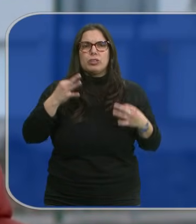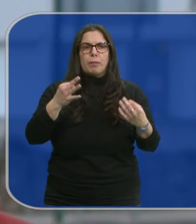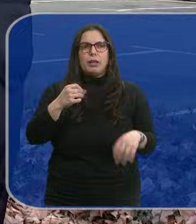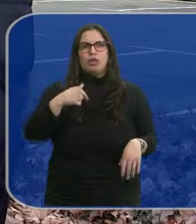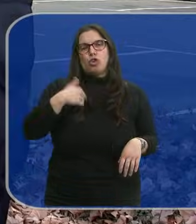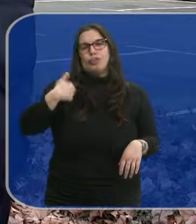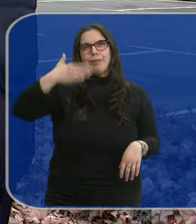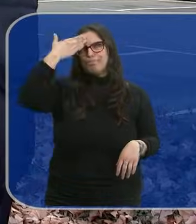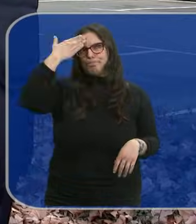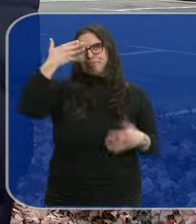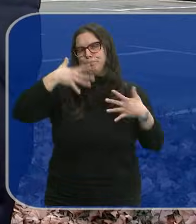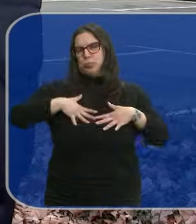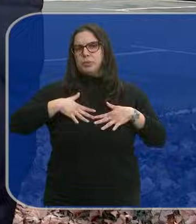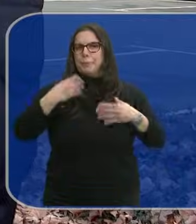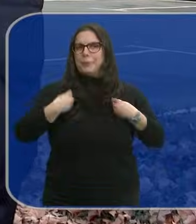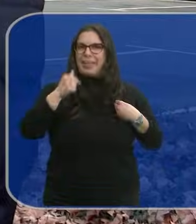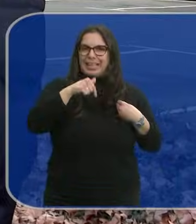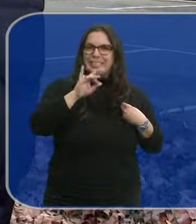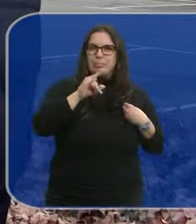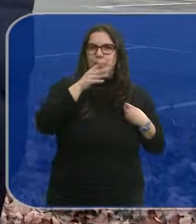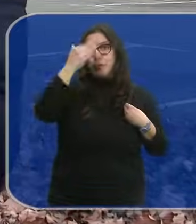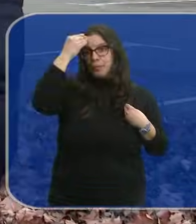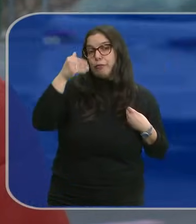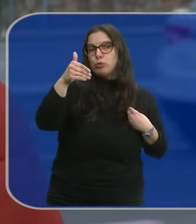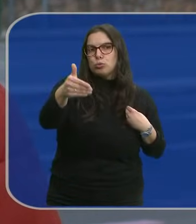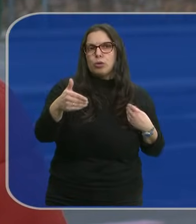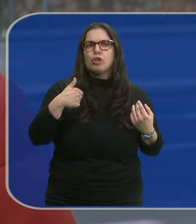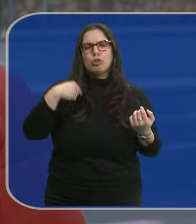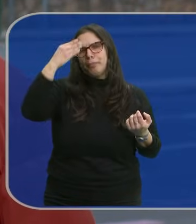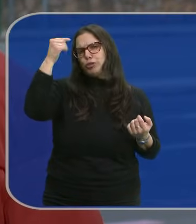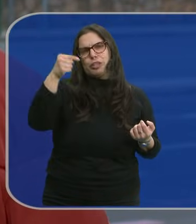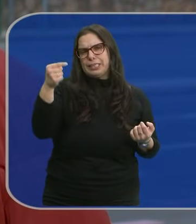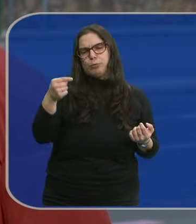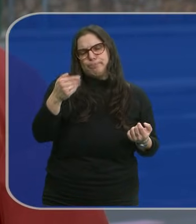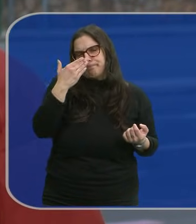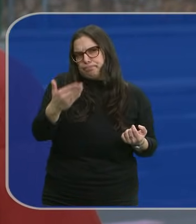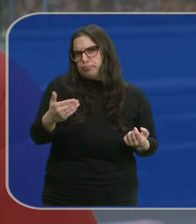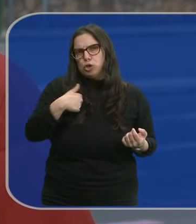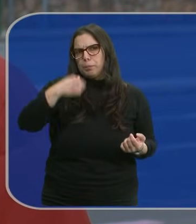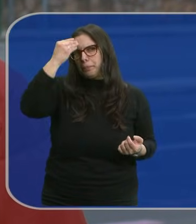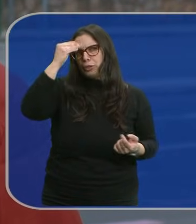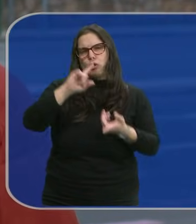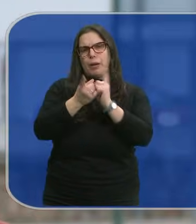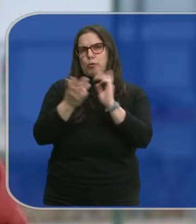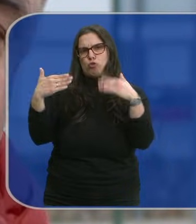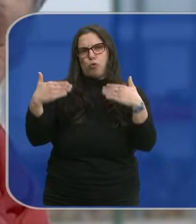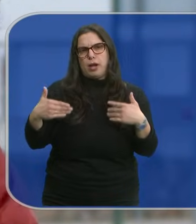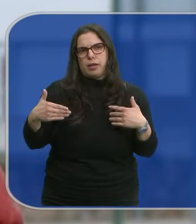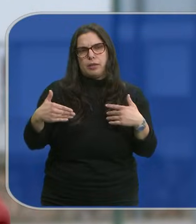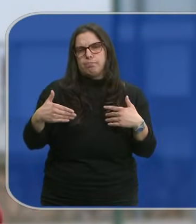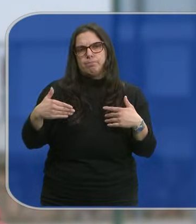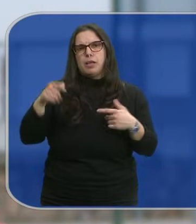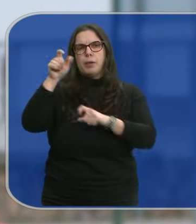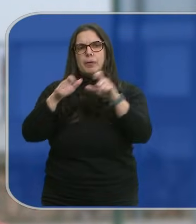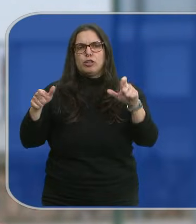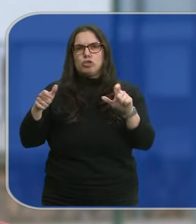me he mentalizado. Y su vida aquí está, pero les turba el futuro. Soy pesimista. Yo creo que no se va a cambiar. La gente antes de